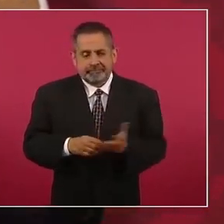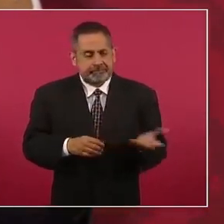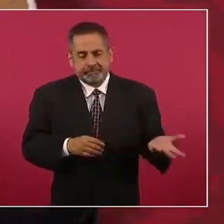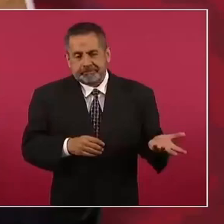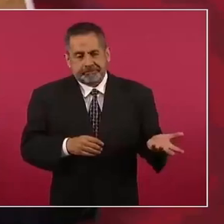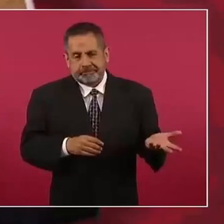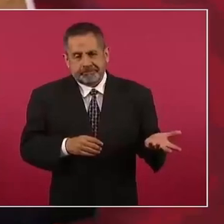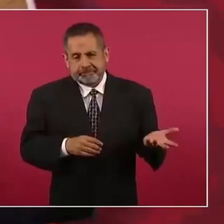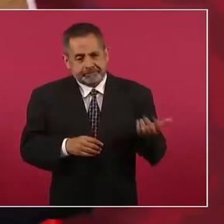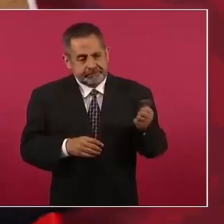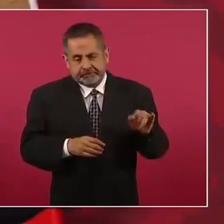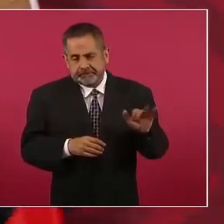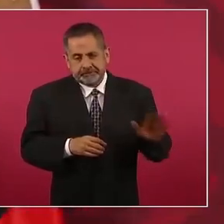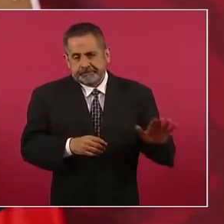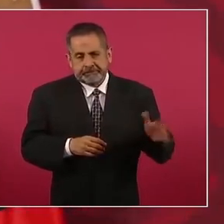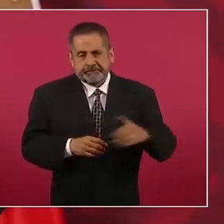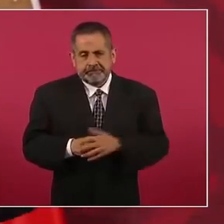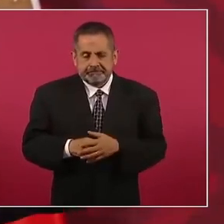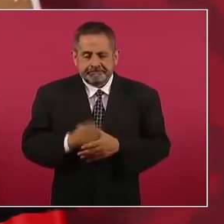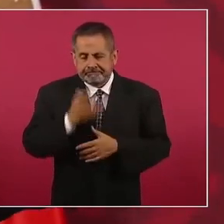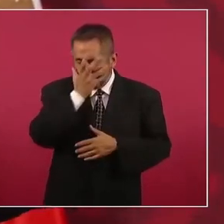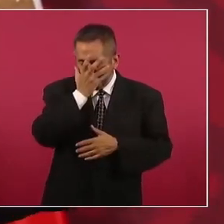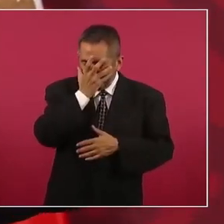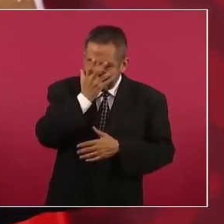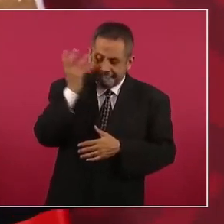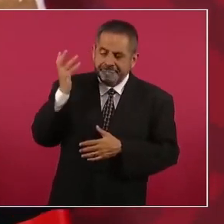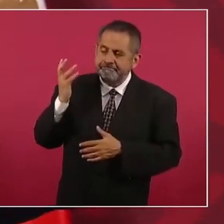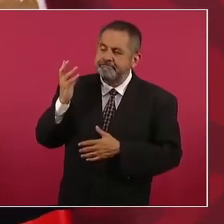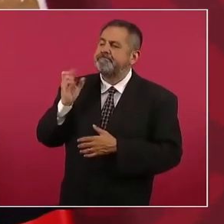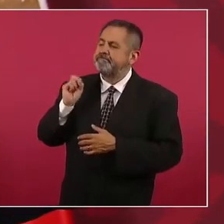más que quitarse las máscaras